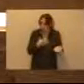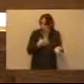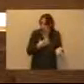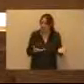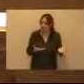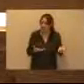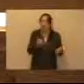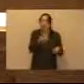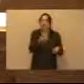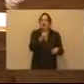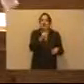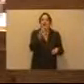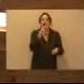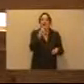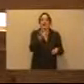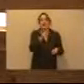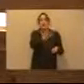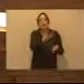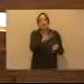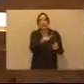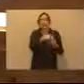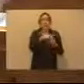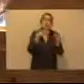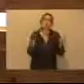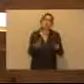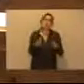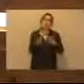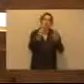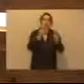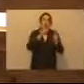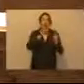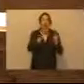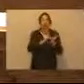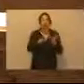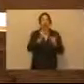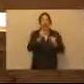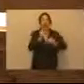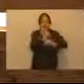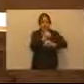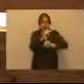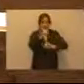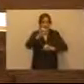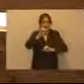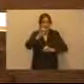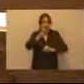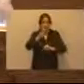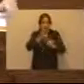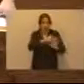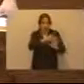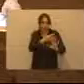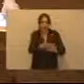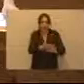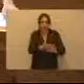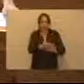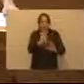Tamén a afirmación de que a cousa veia mellor, cando dende diciembre de 2014 hasta agora aumentaron